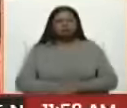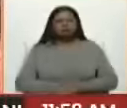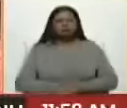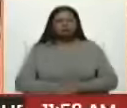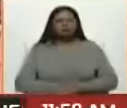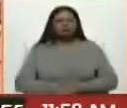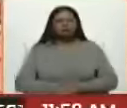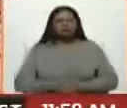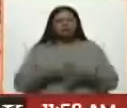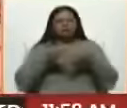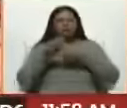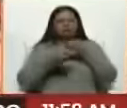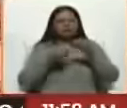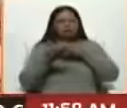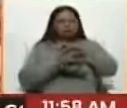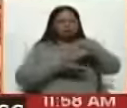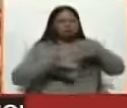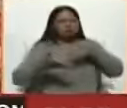Va a intentarlo.